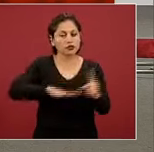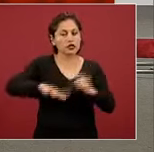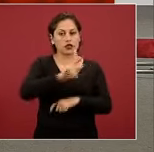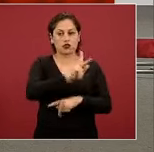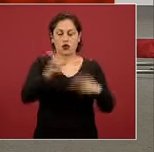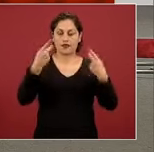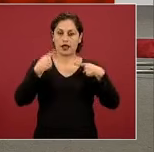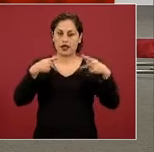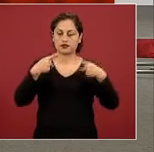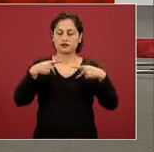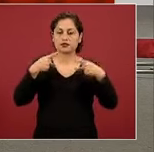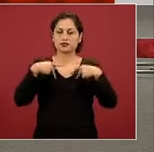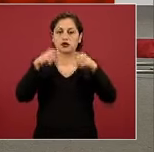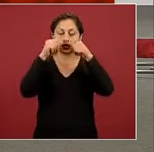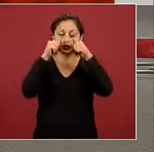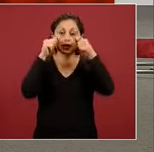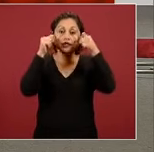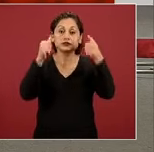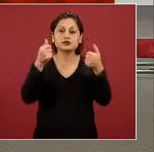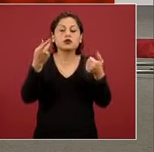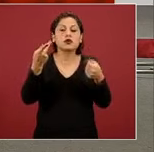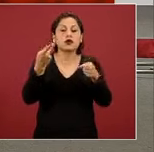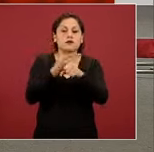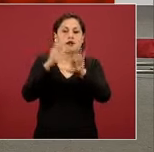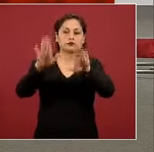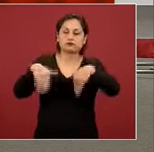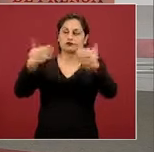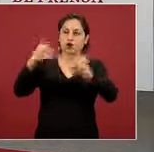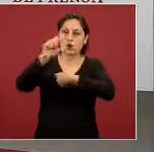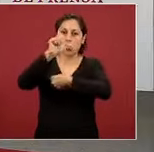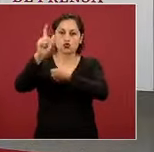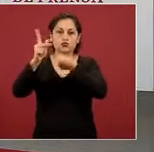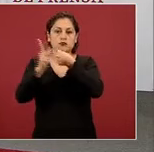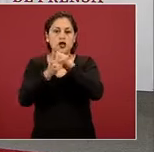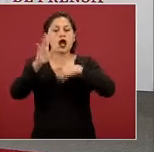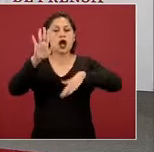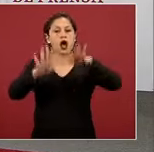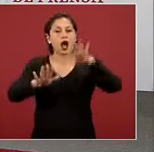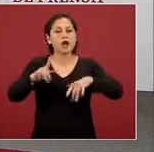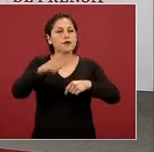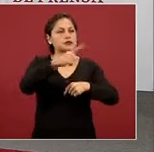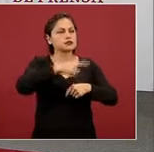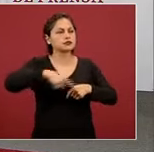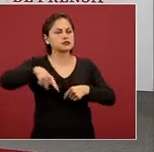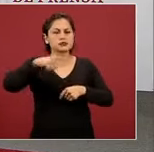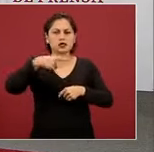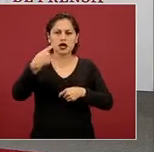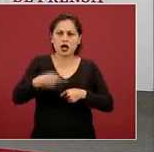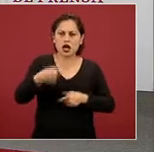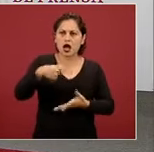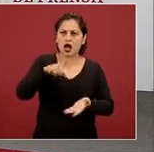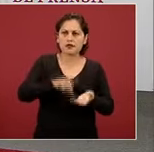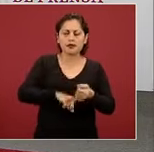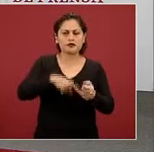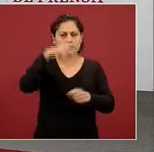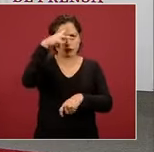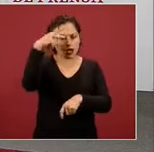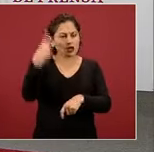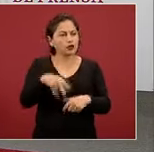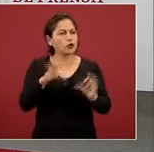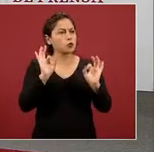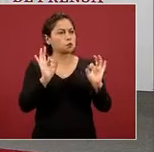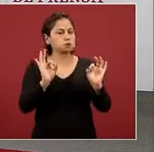ustedes conozcan lo que está ocurriendo en otros países. A veces uno recibe noticias de su propio país y desde luego esto es